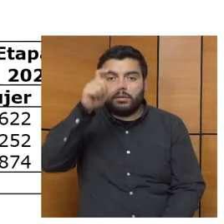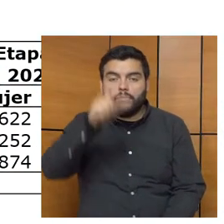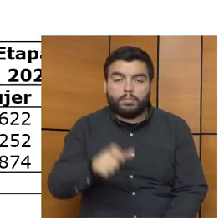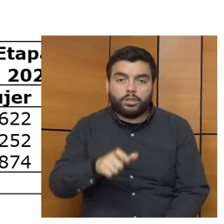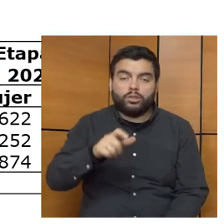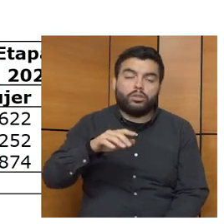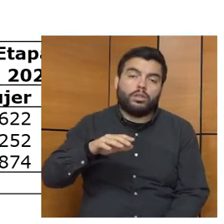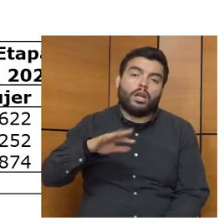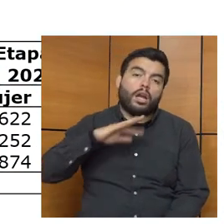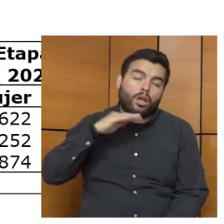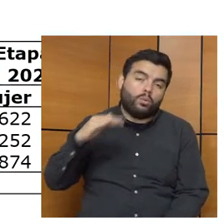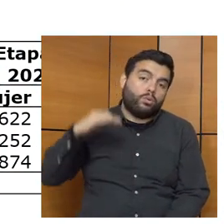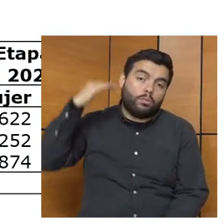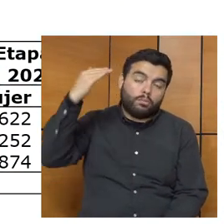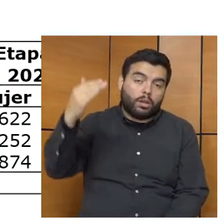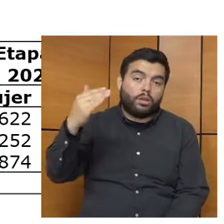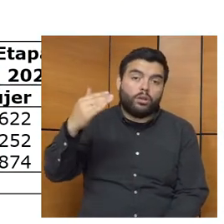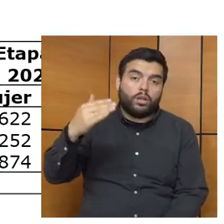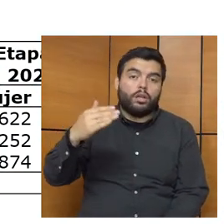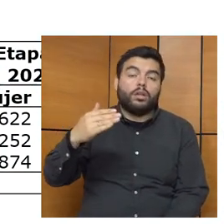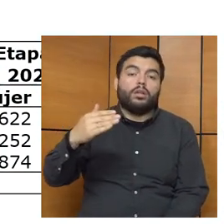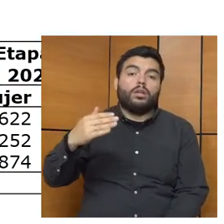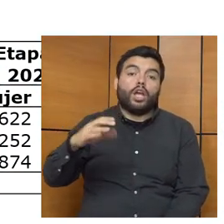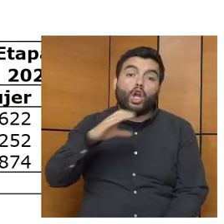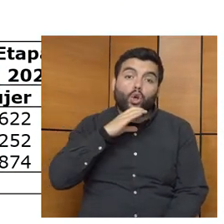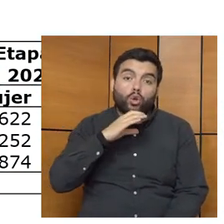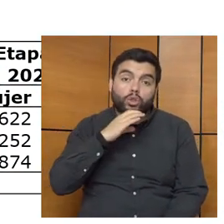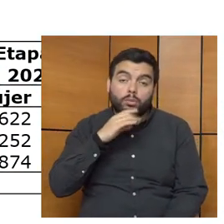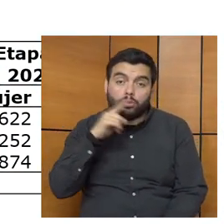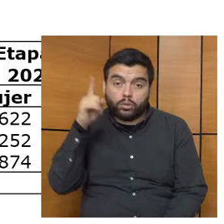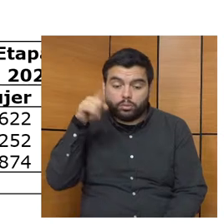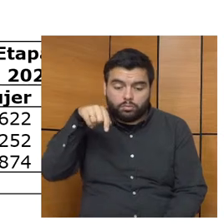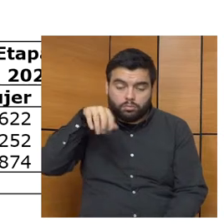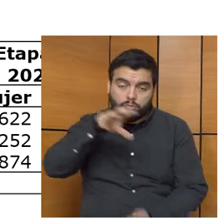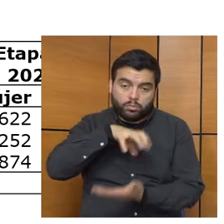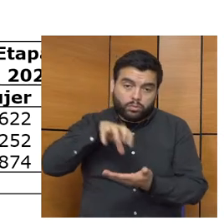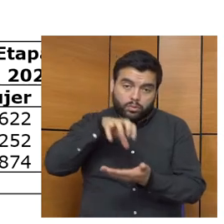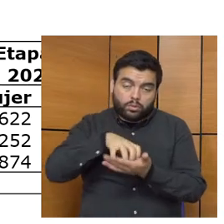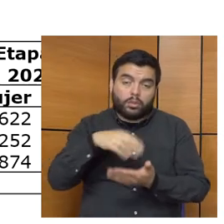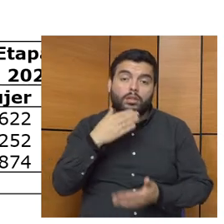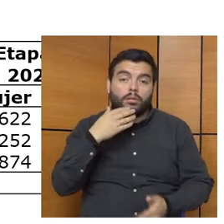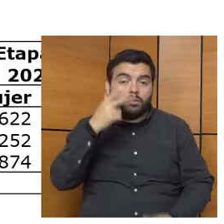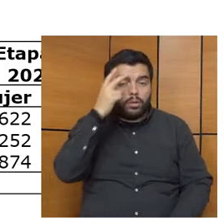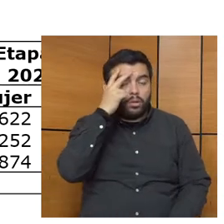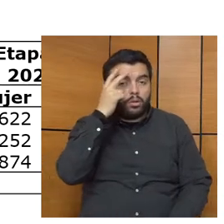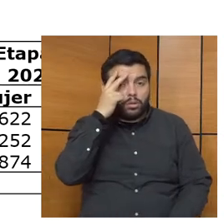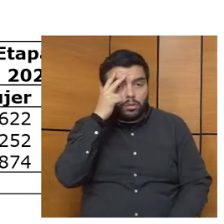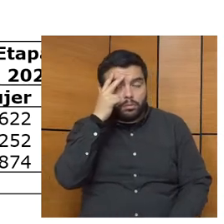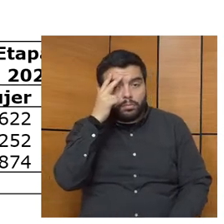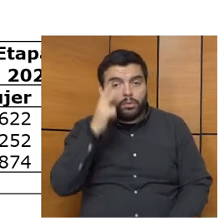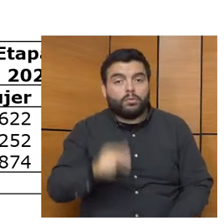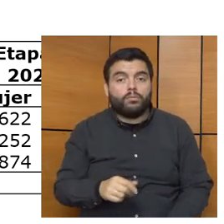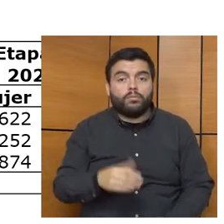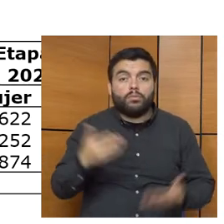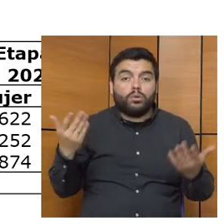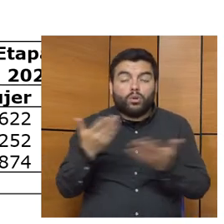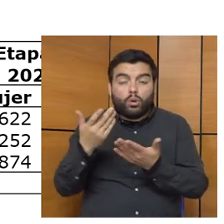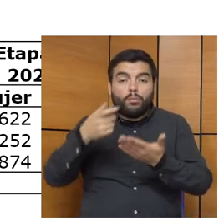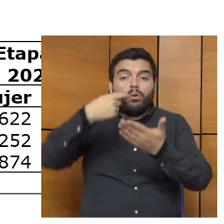distintos momentos, tanto en Concepción como acá en Coquimbo. Como dice ahí, la técnica fue a través